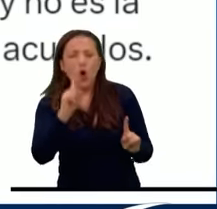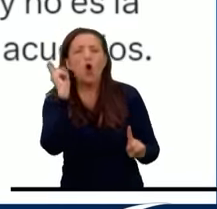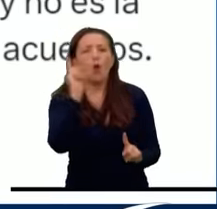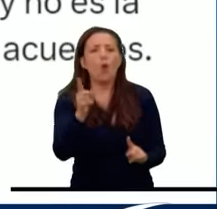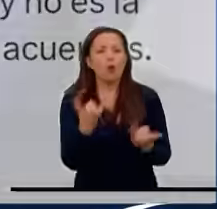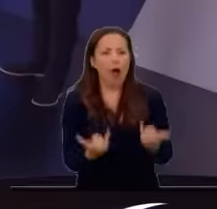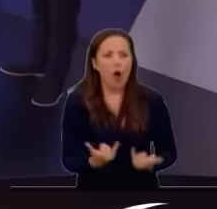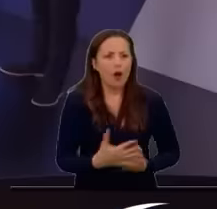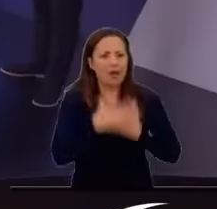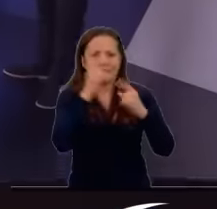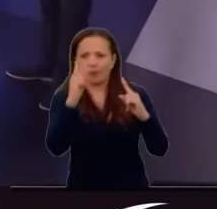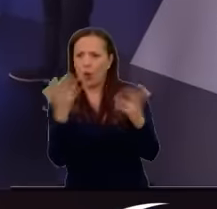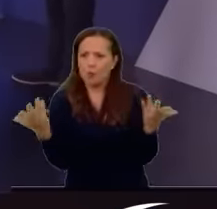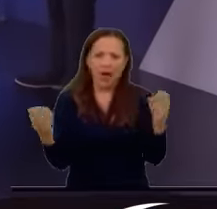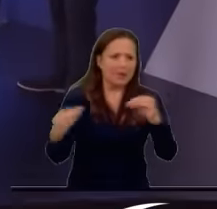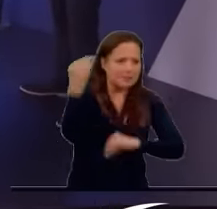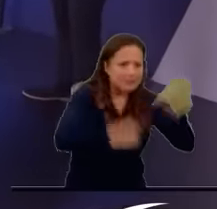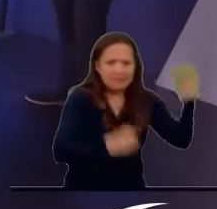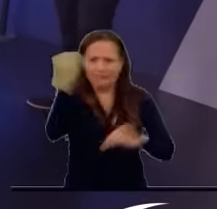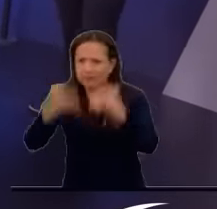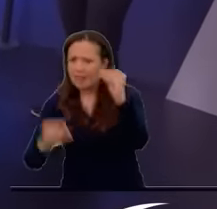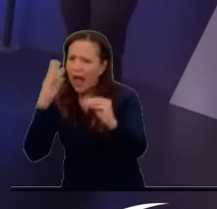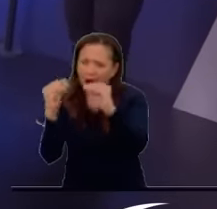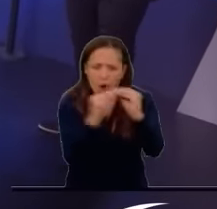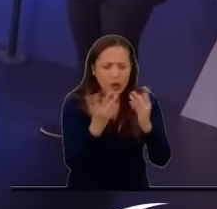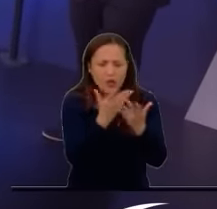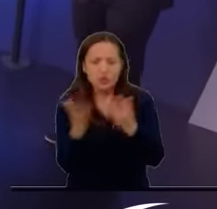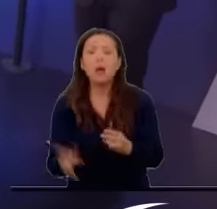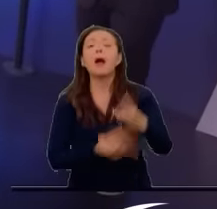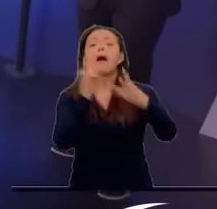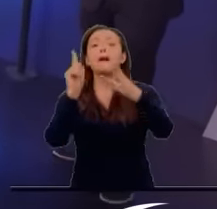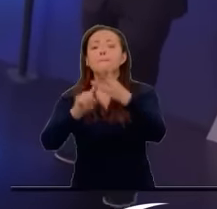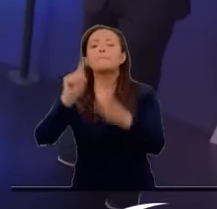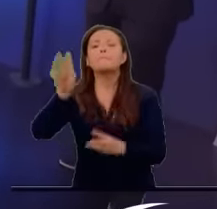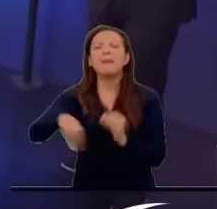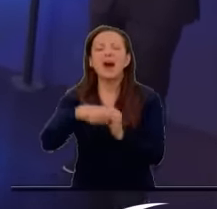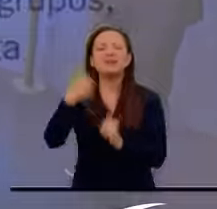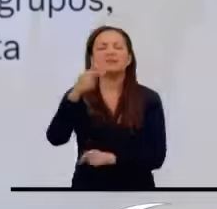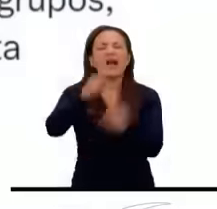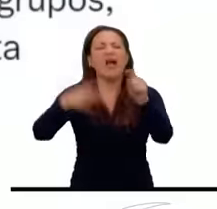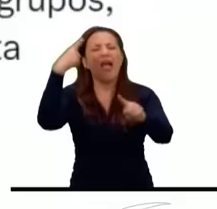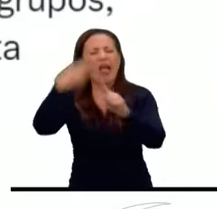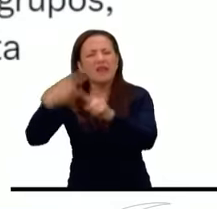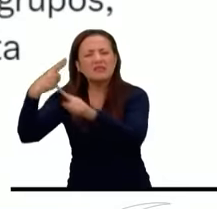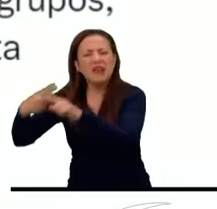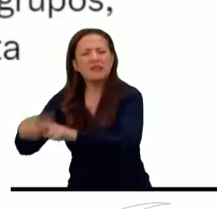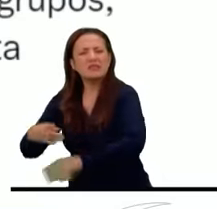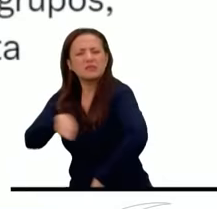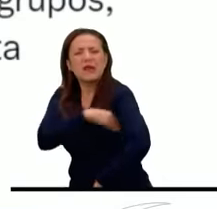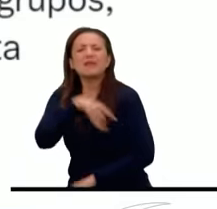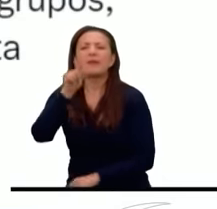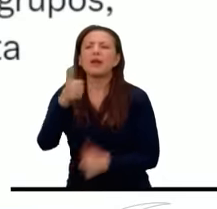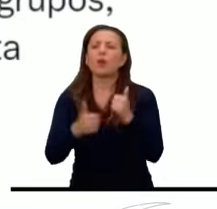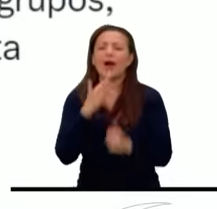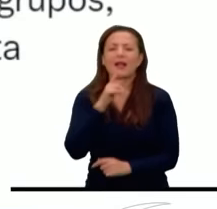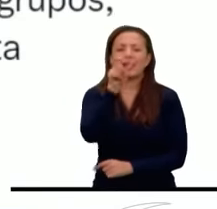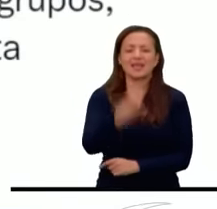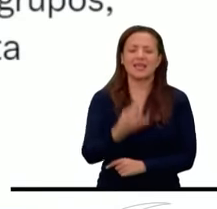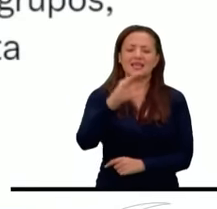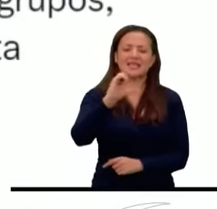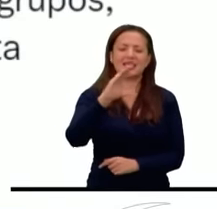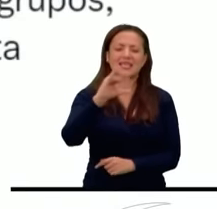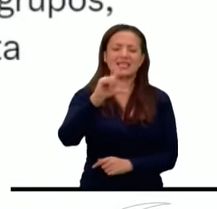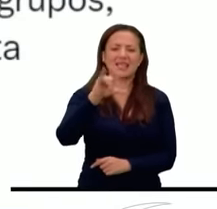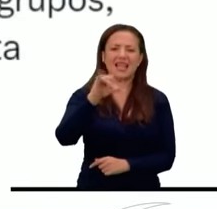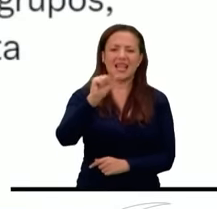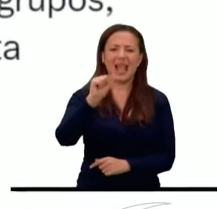y los acuerdos. Pero tenemos también más reacciones por parte de exministros. Por un lado está Cecilia López, que en este trino menciona